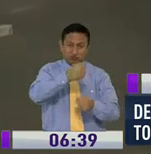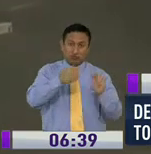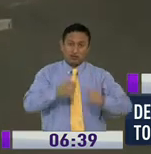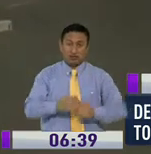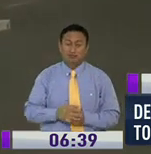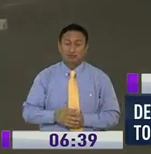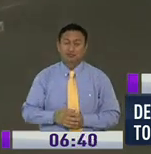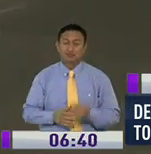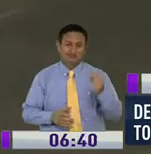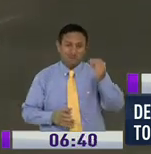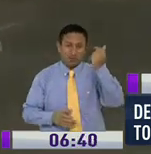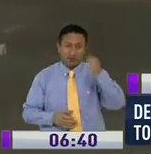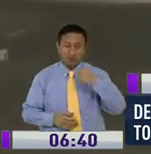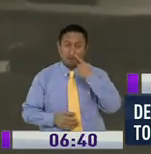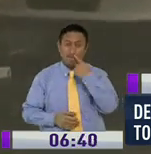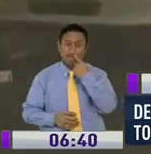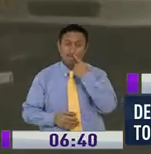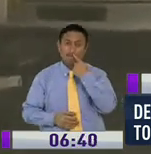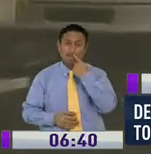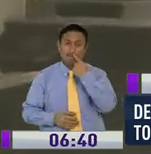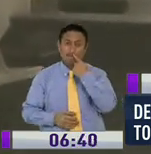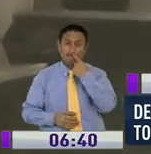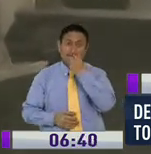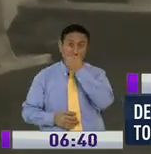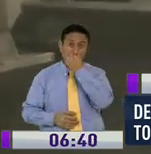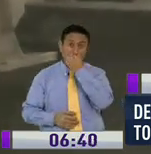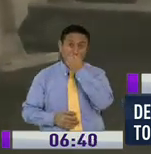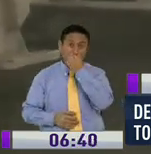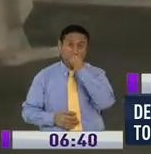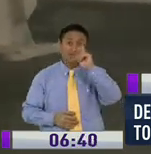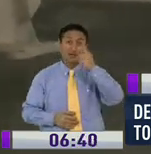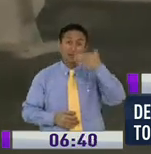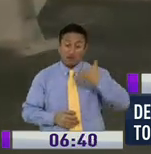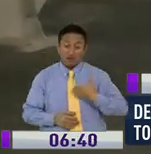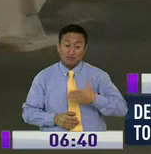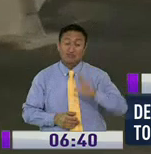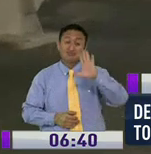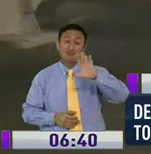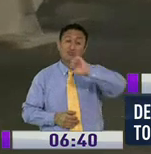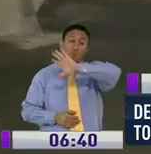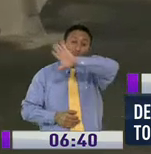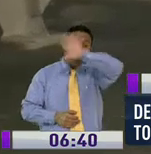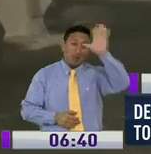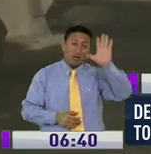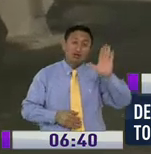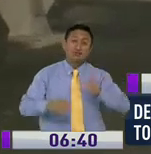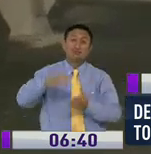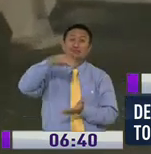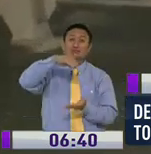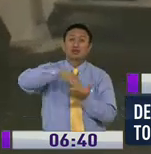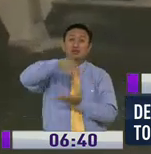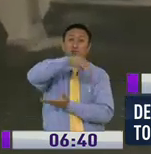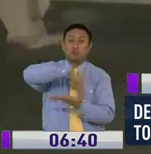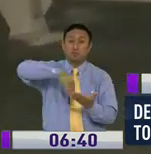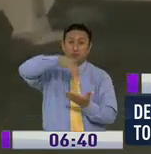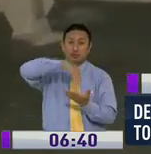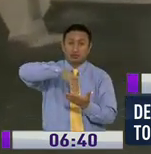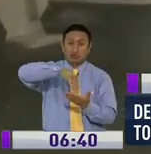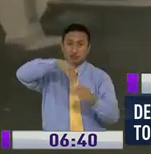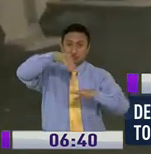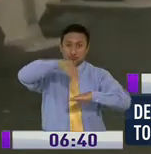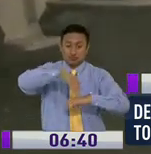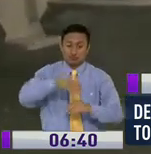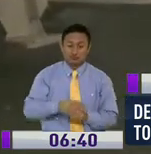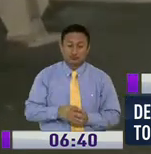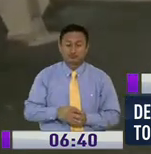esta recolección? Bueno, nosotros tenemos las rutas, la primera ruta que sale 5 de la mañana, sector del centro de Machachi, la ruta de hacinamientos que denominamos, tenemos